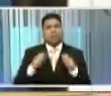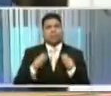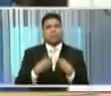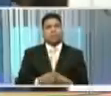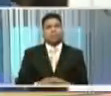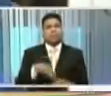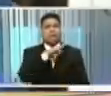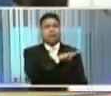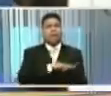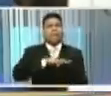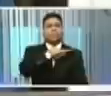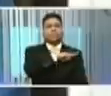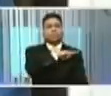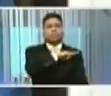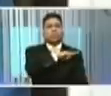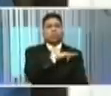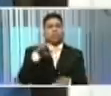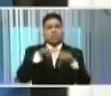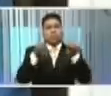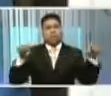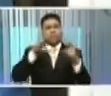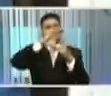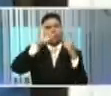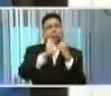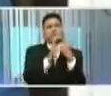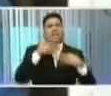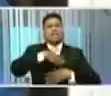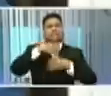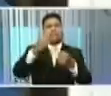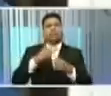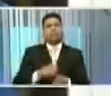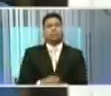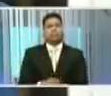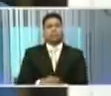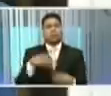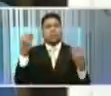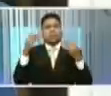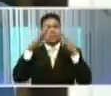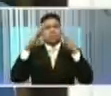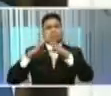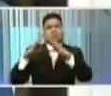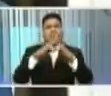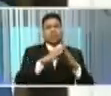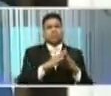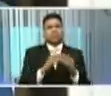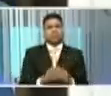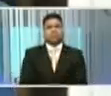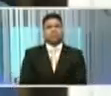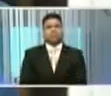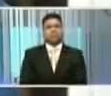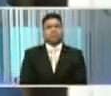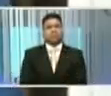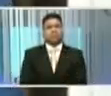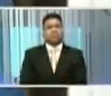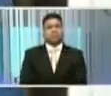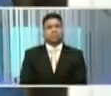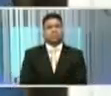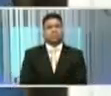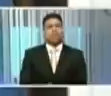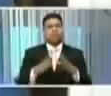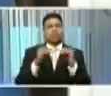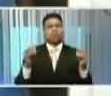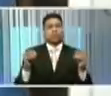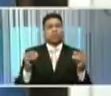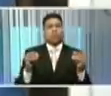Las misiones educativas, culturales, de salud, de vivienda, comunales, comunitarias,